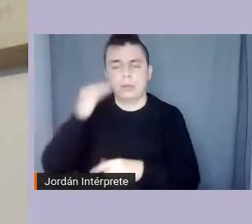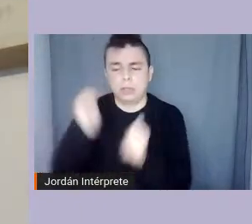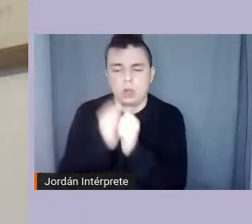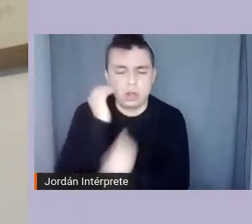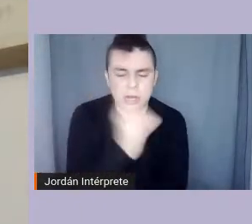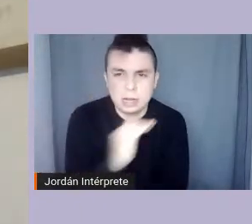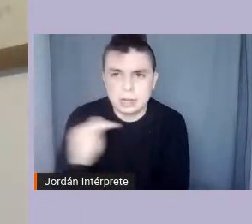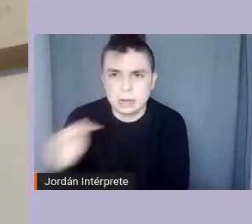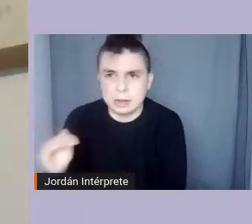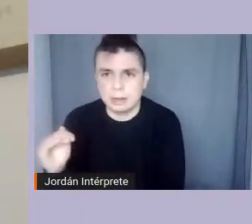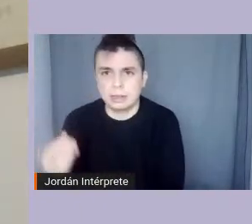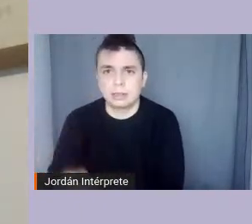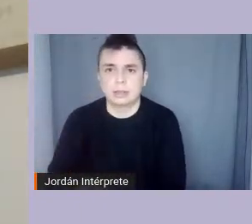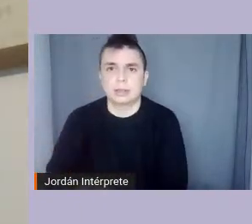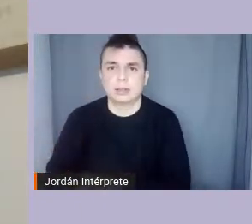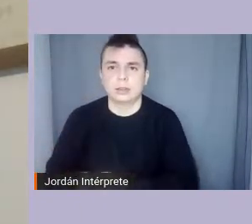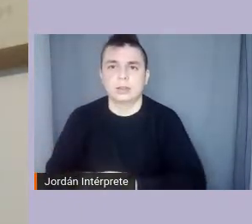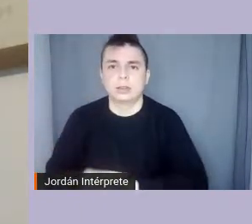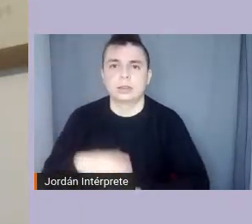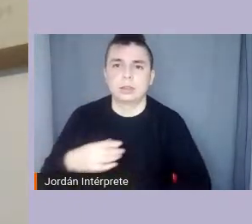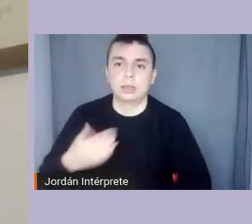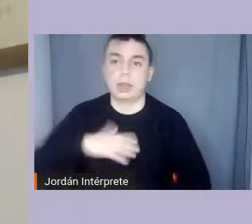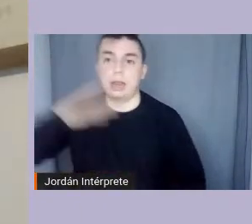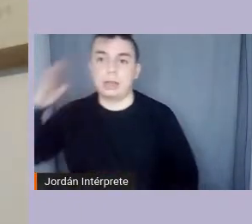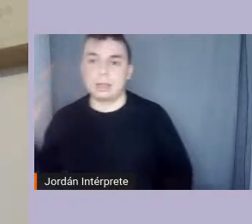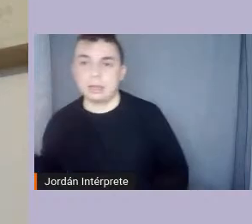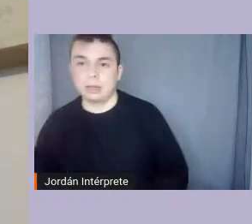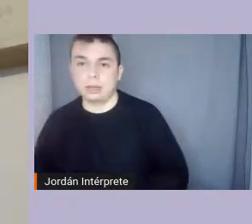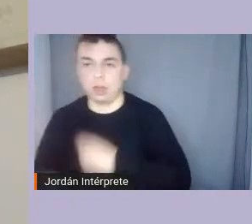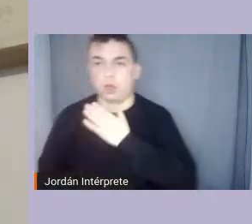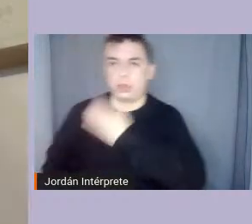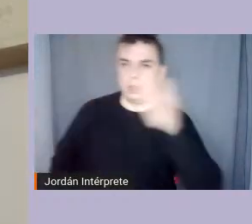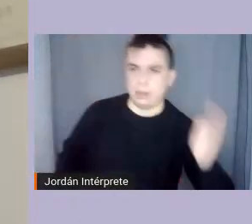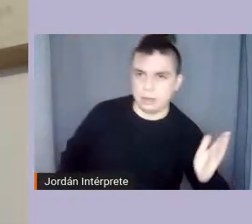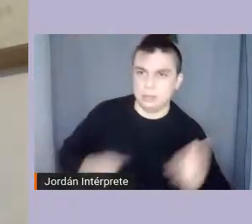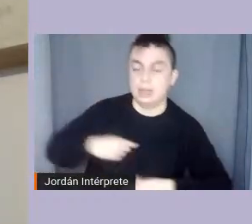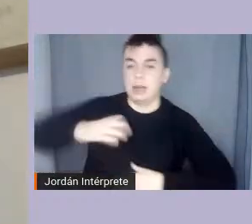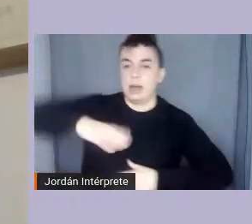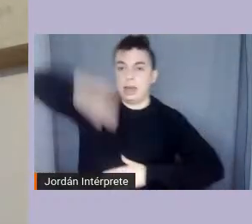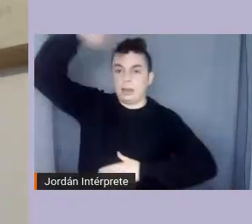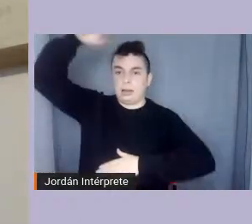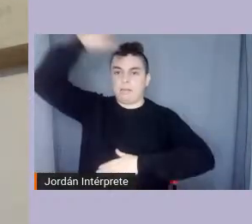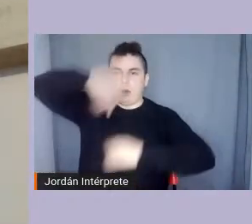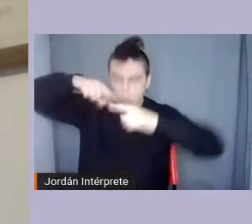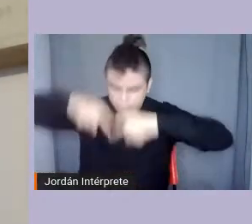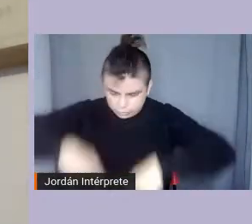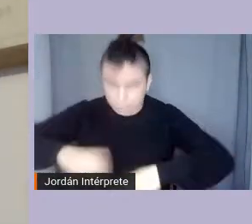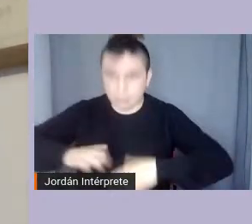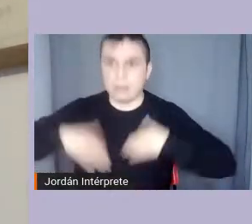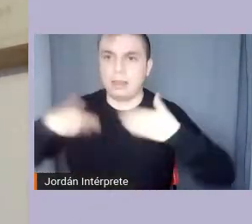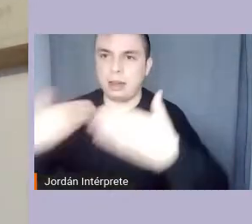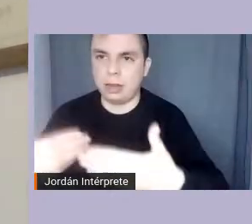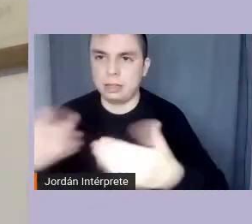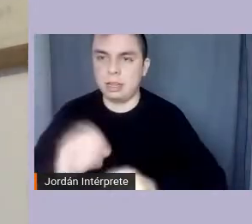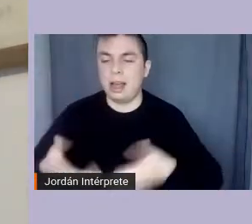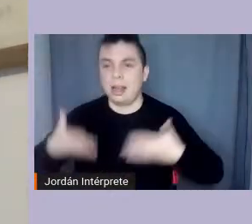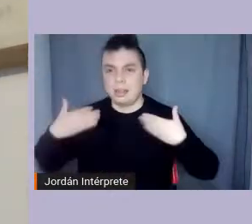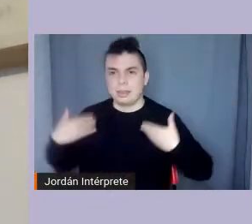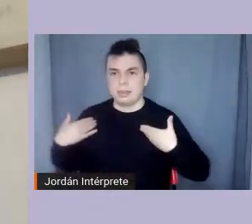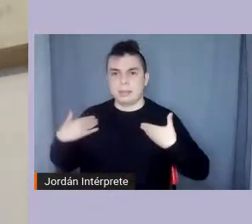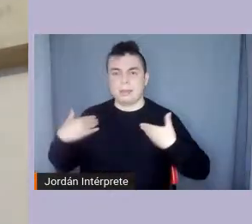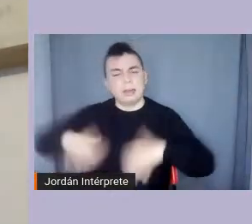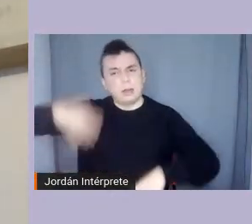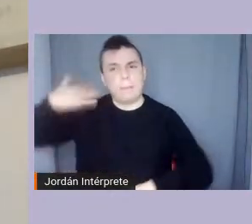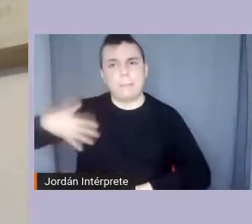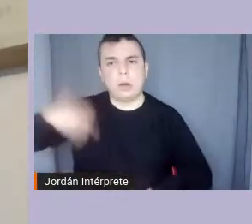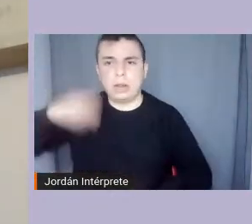chiquititos. Lateralidad, izquierda, derecha, arriba y abajo, delante, detrás, etcétera. La importancia de que los niños